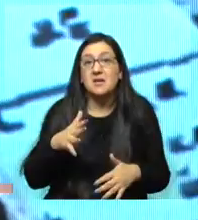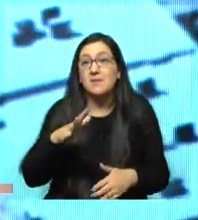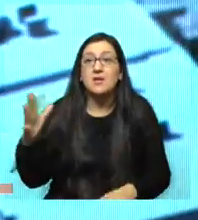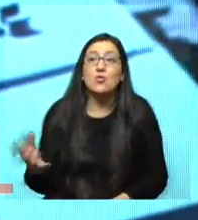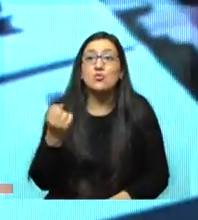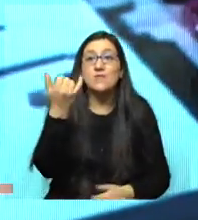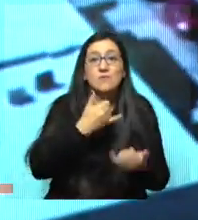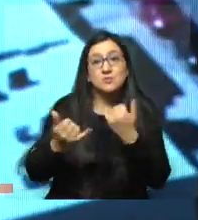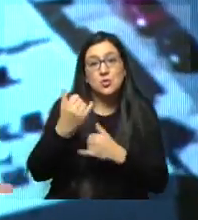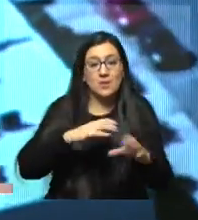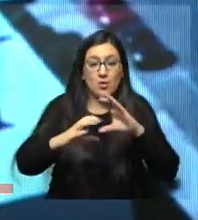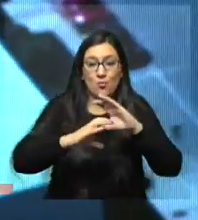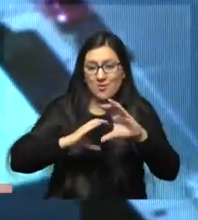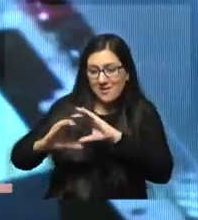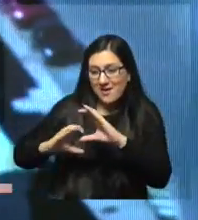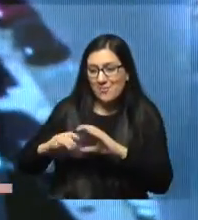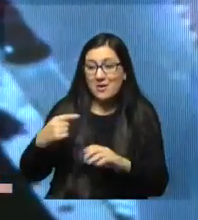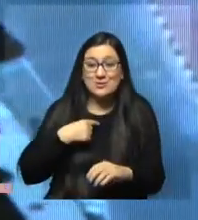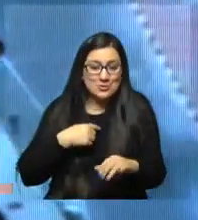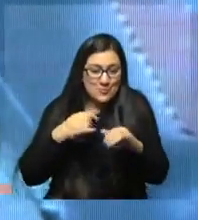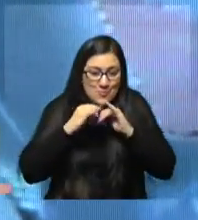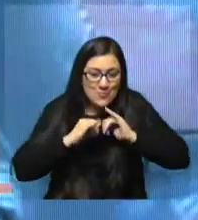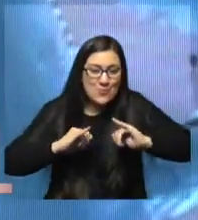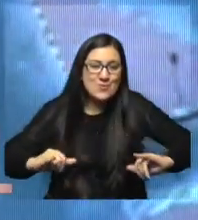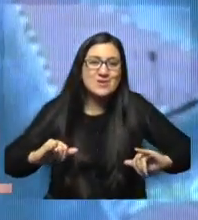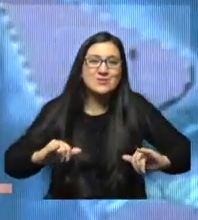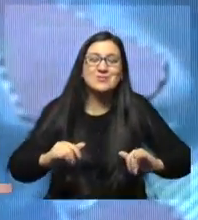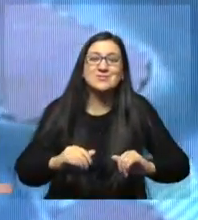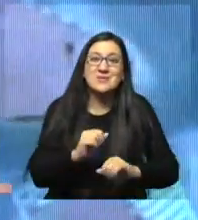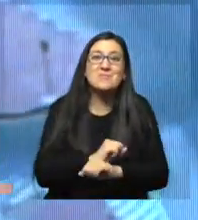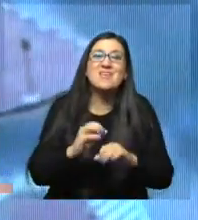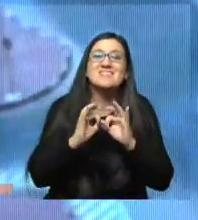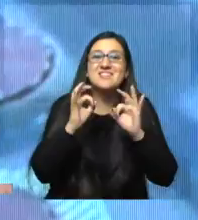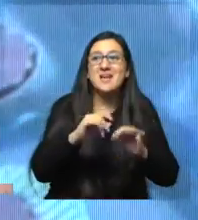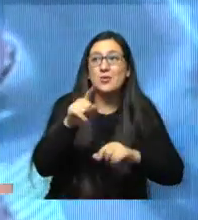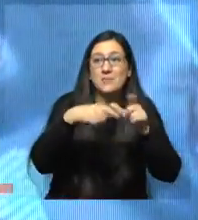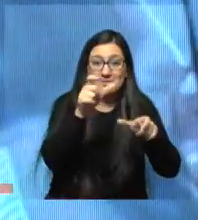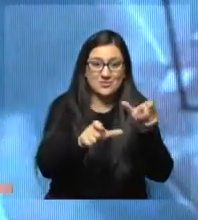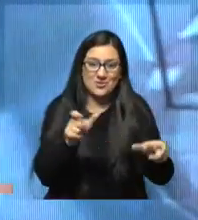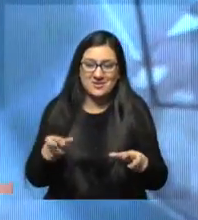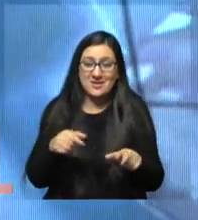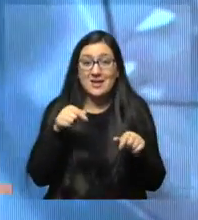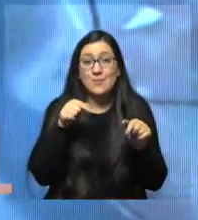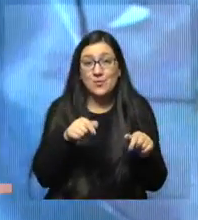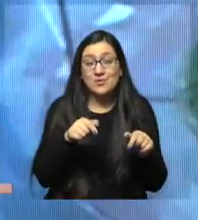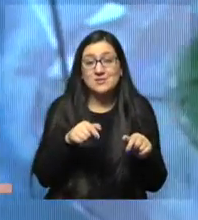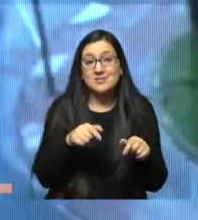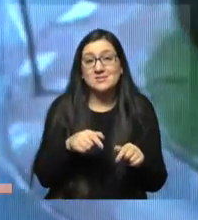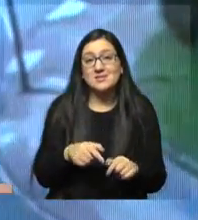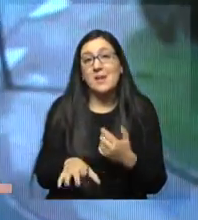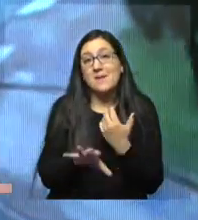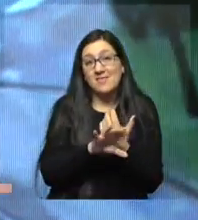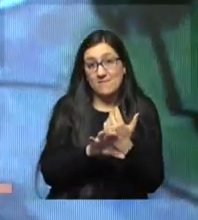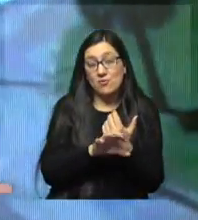para comunicarnos, para que lo que yo publico sea difundido y llegue a otros. Bueno, en esa capa en particular es donde hay un